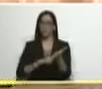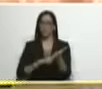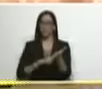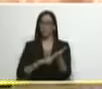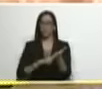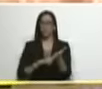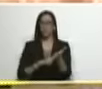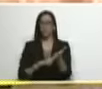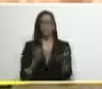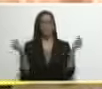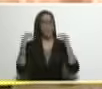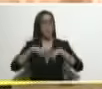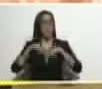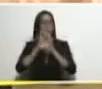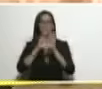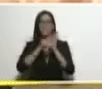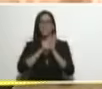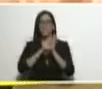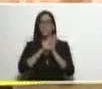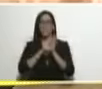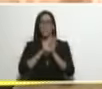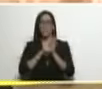De acuerdo a la Constitución, fui interino.